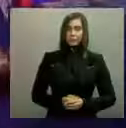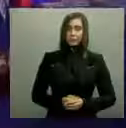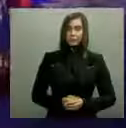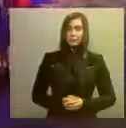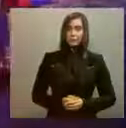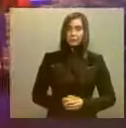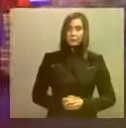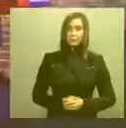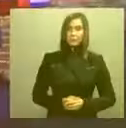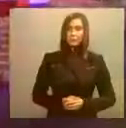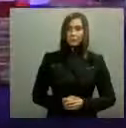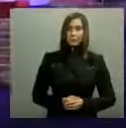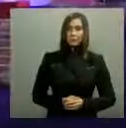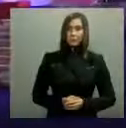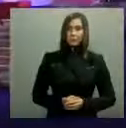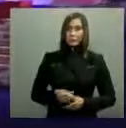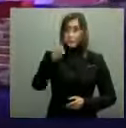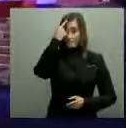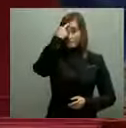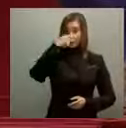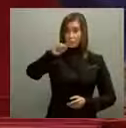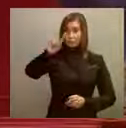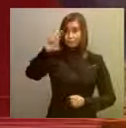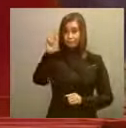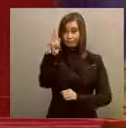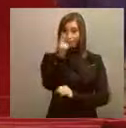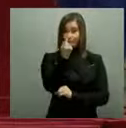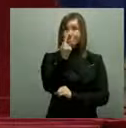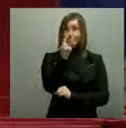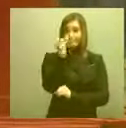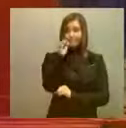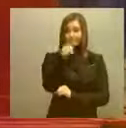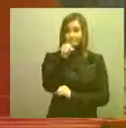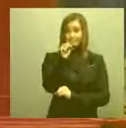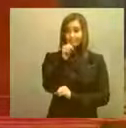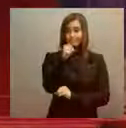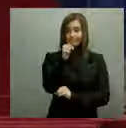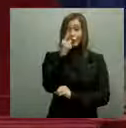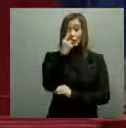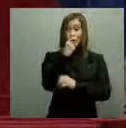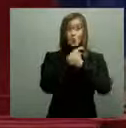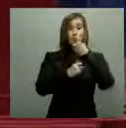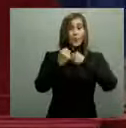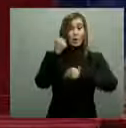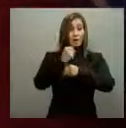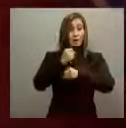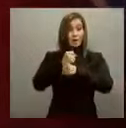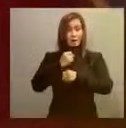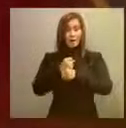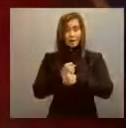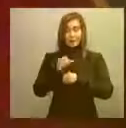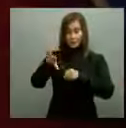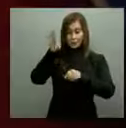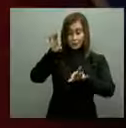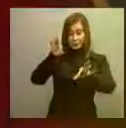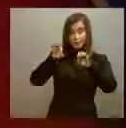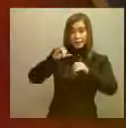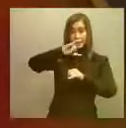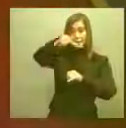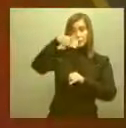Pero esto es solo el principio. Sí, durante años resultó traumática la elección de la Junta